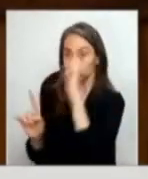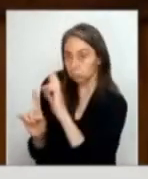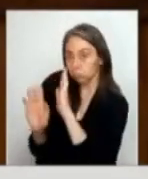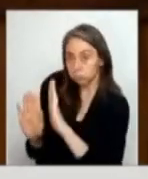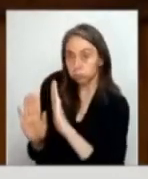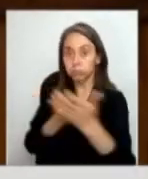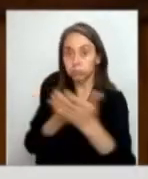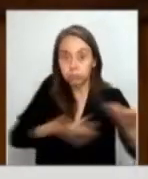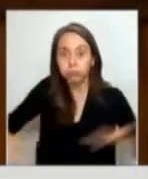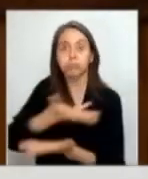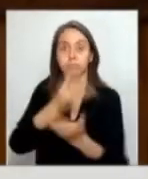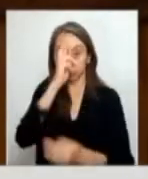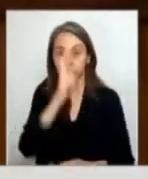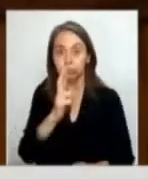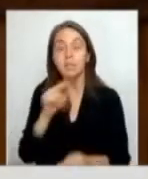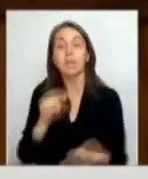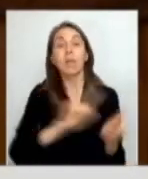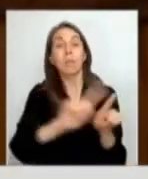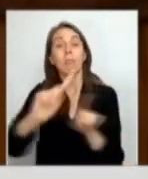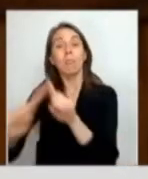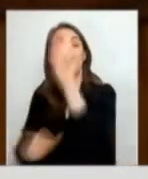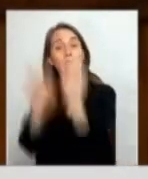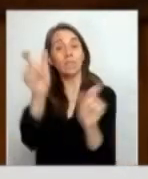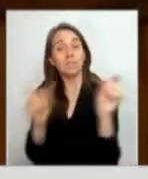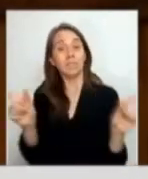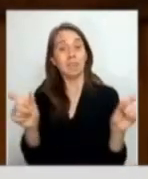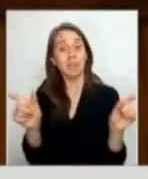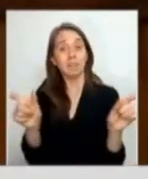Esta diversidad debe ser